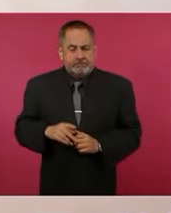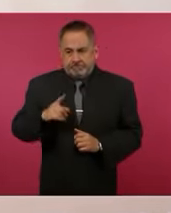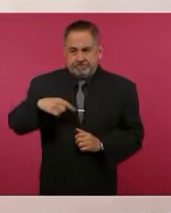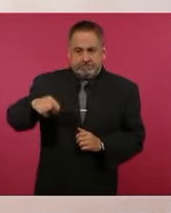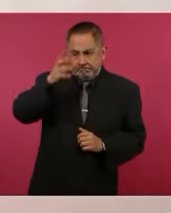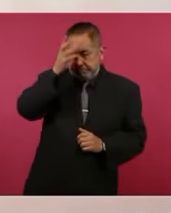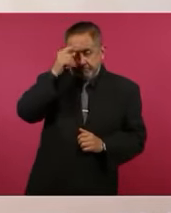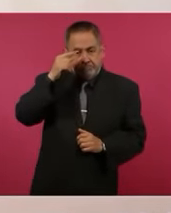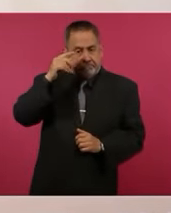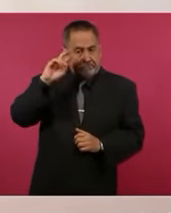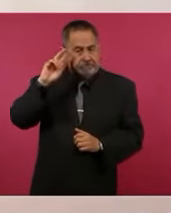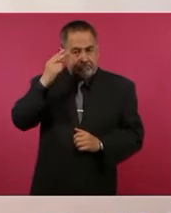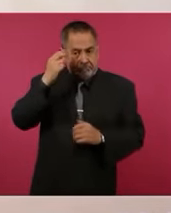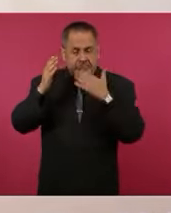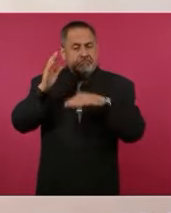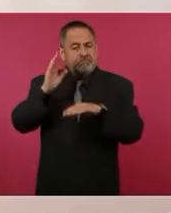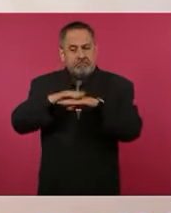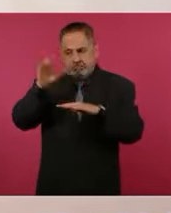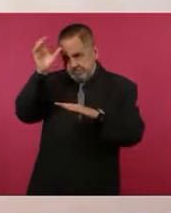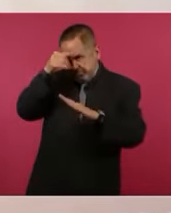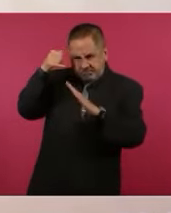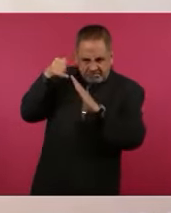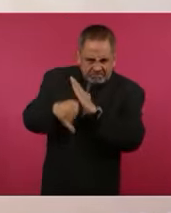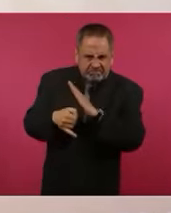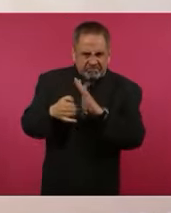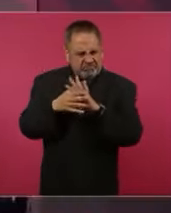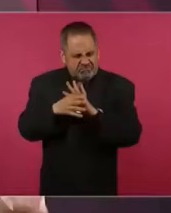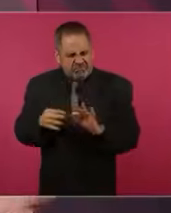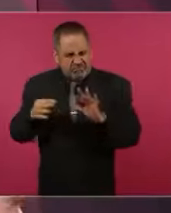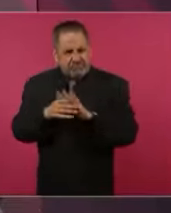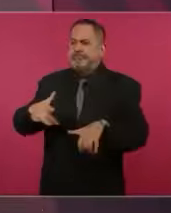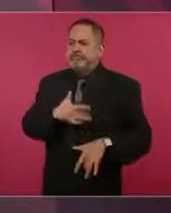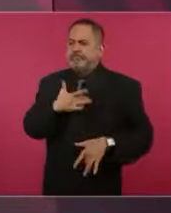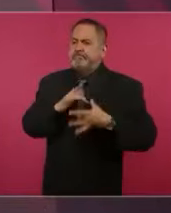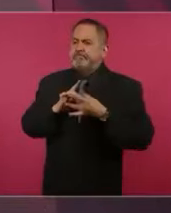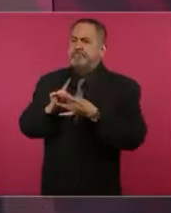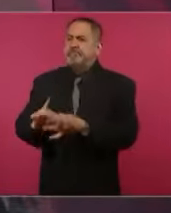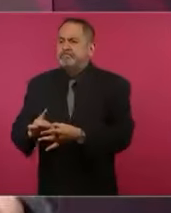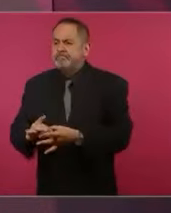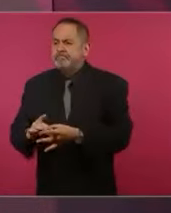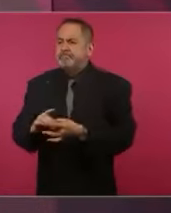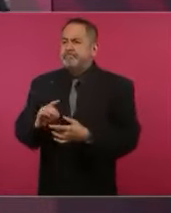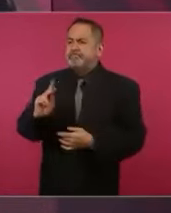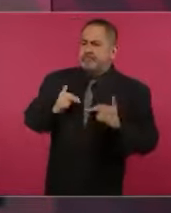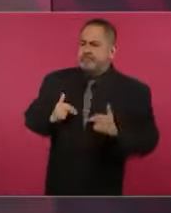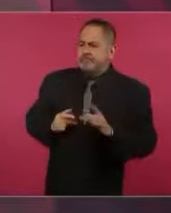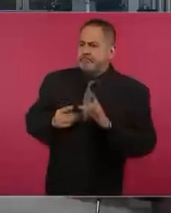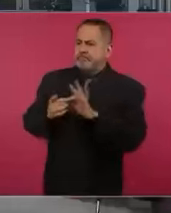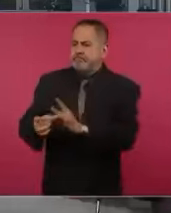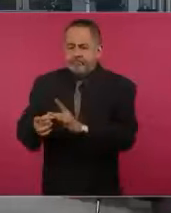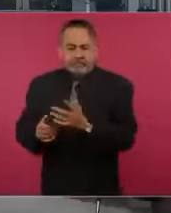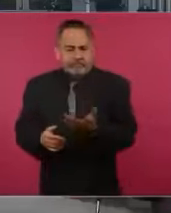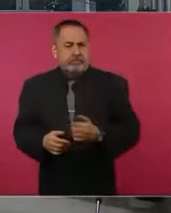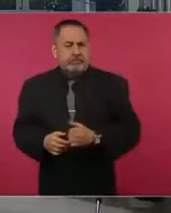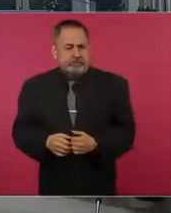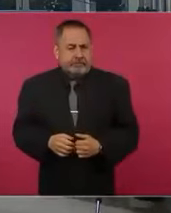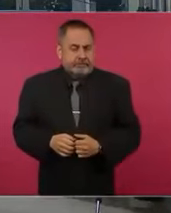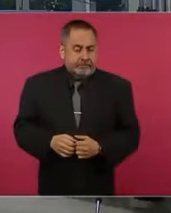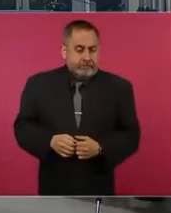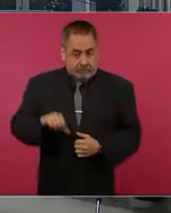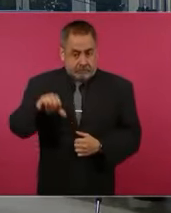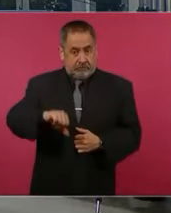educativo pues sea científica, pero humanista, porque ahora es lamentable